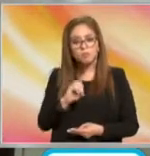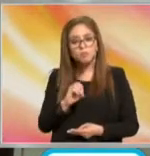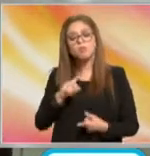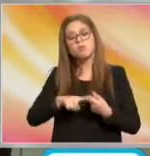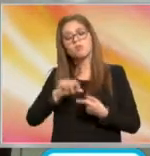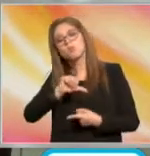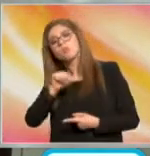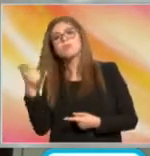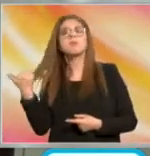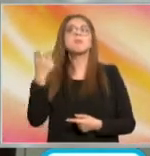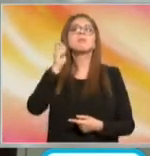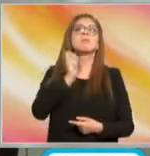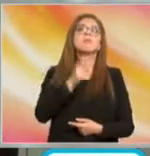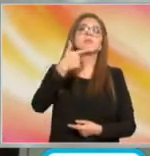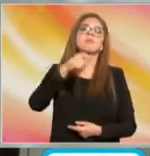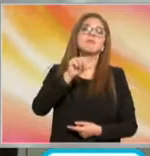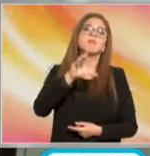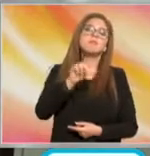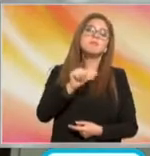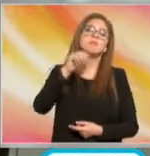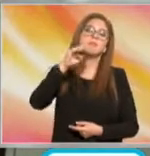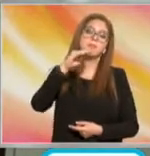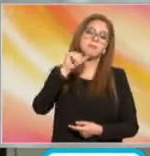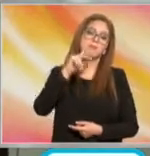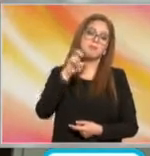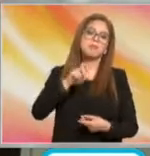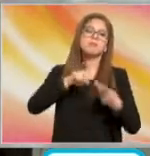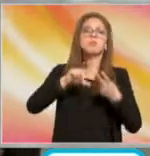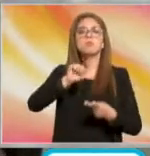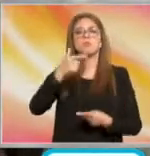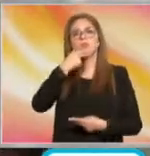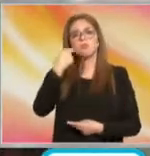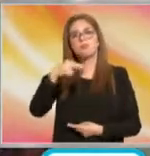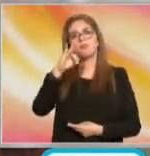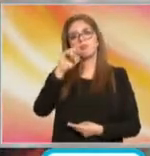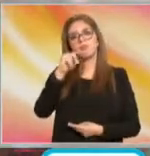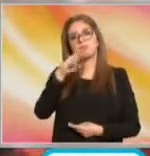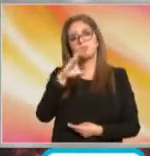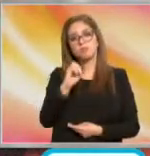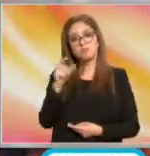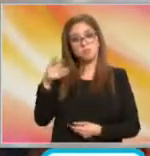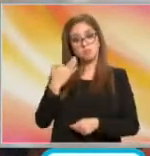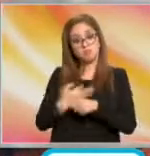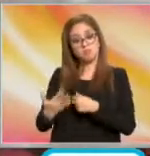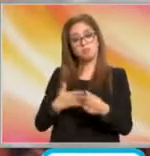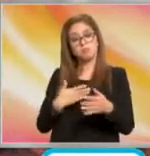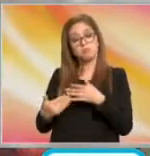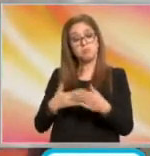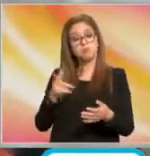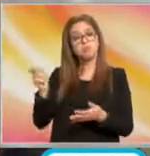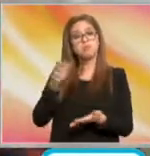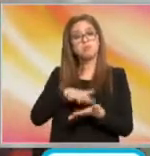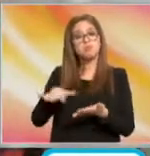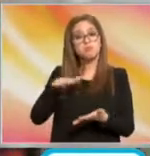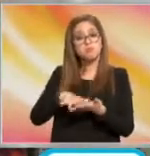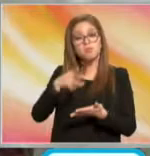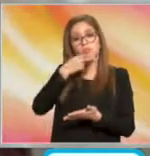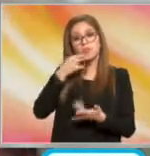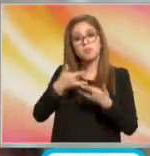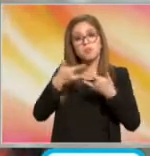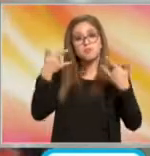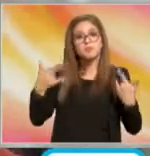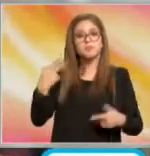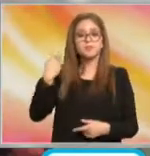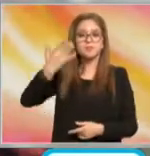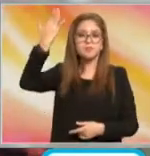y algunos un poquito raros como Francisco Tario, por ejemplo, ¿no? Está muy de moda ahora el cuentista fantástico,